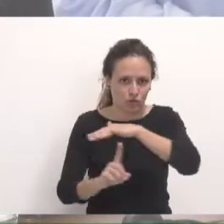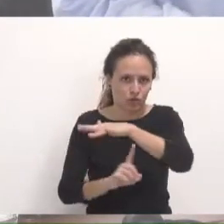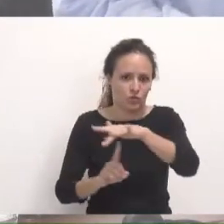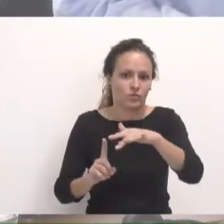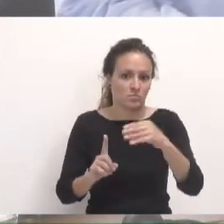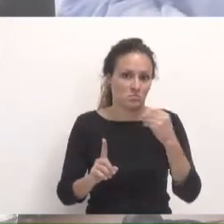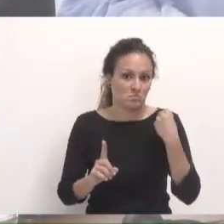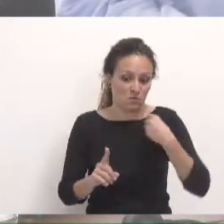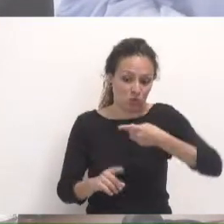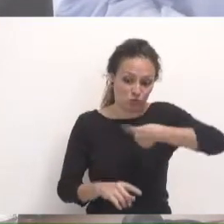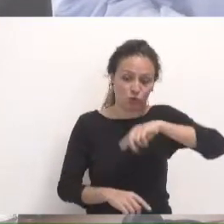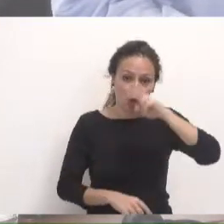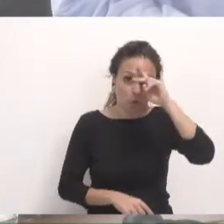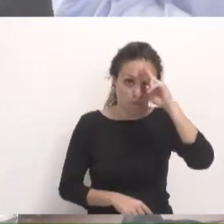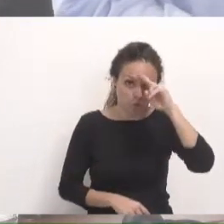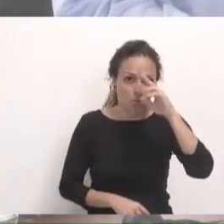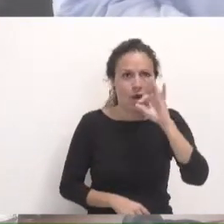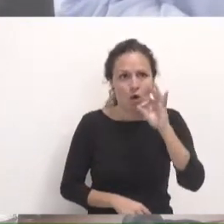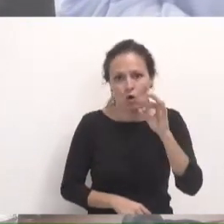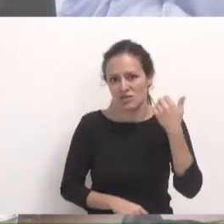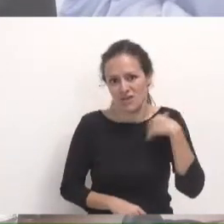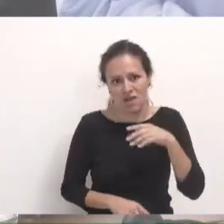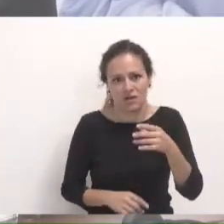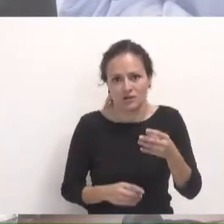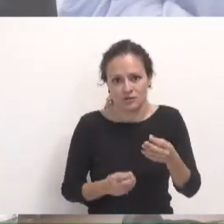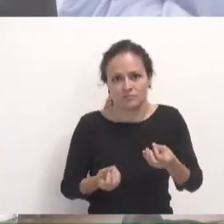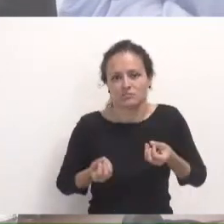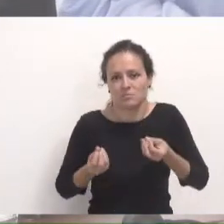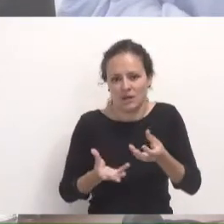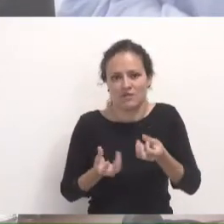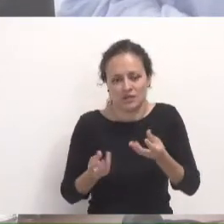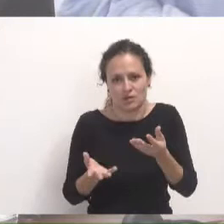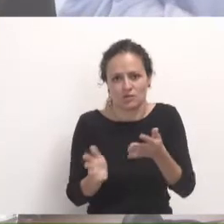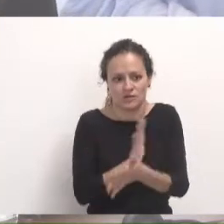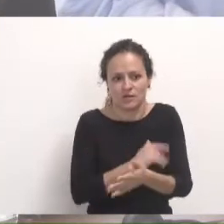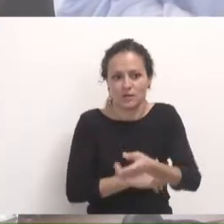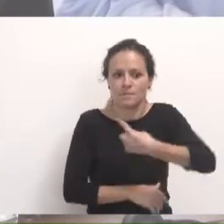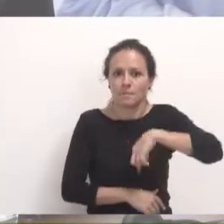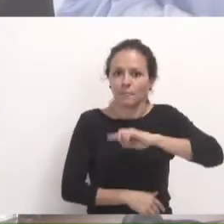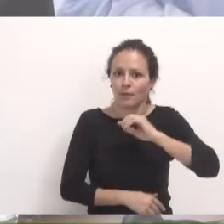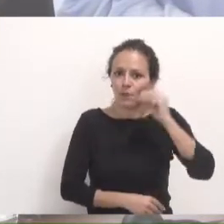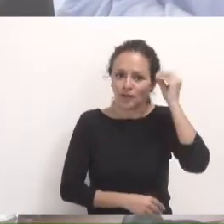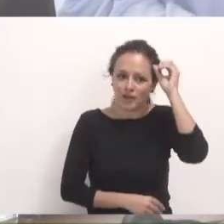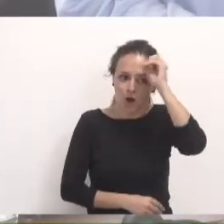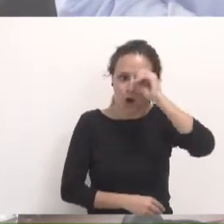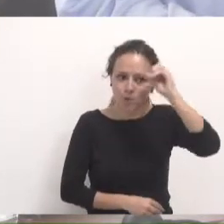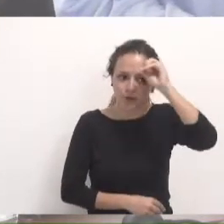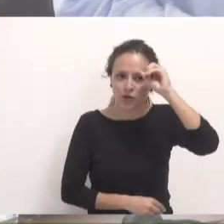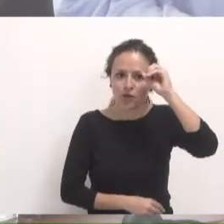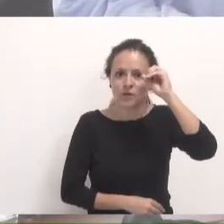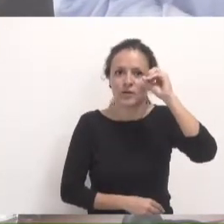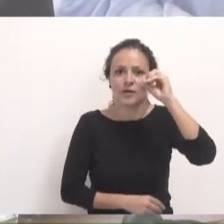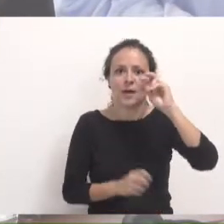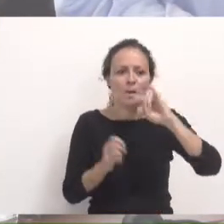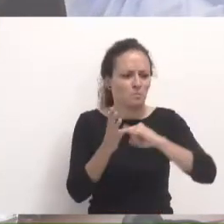el que preocupa o el que ha manifestado que le preocupa. Por tanto, nuestra postura es seguir con este